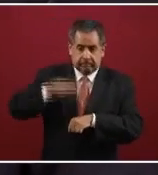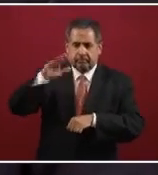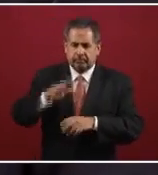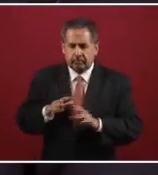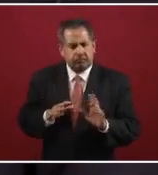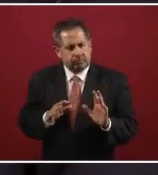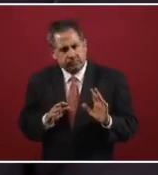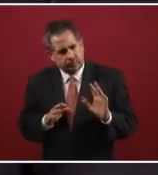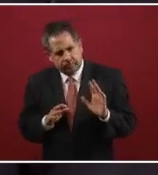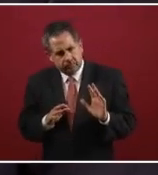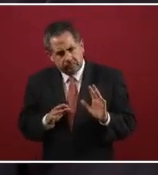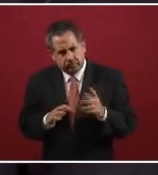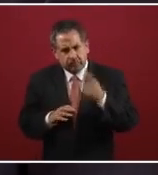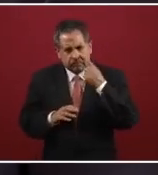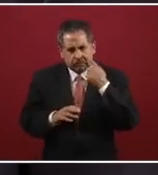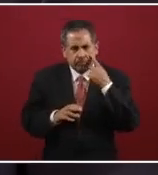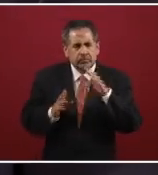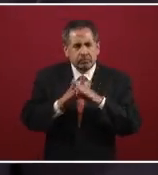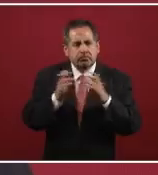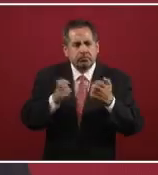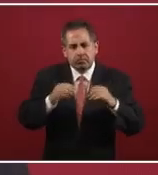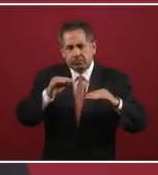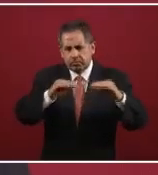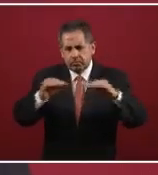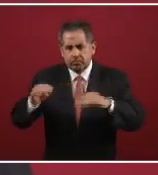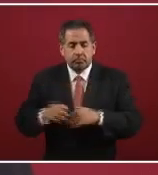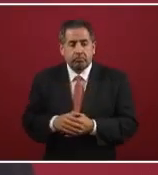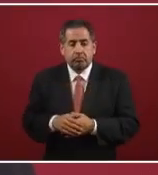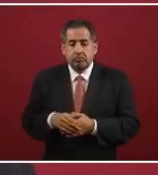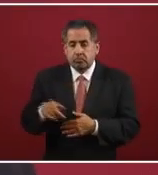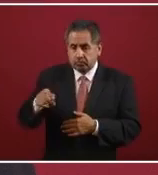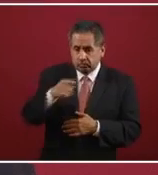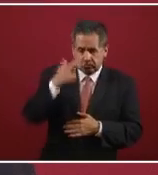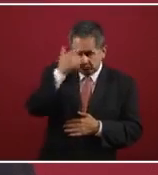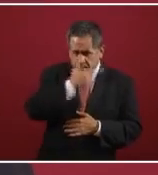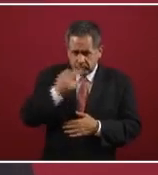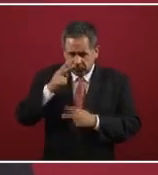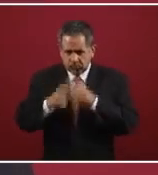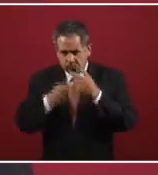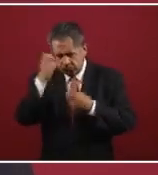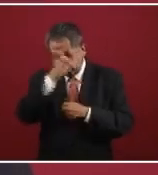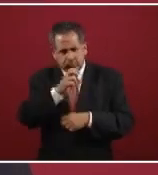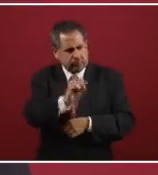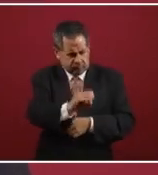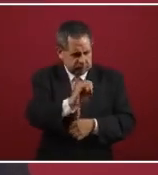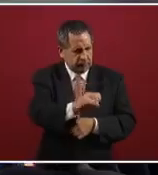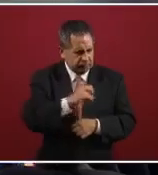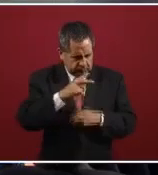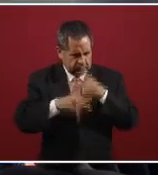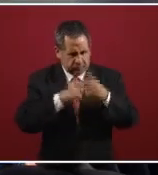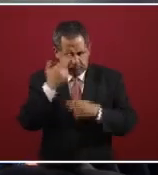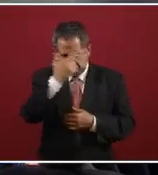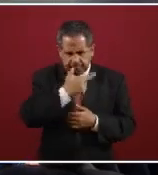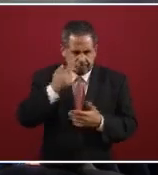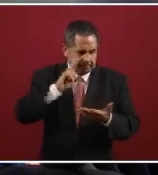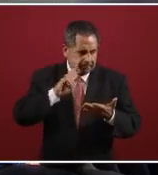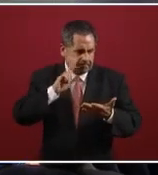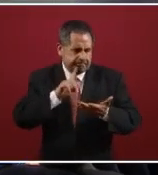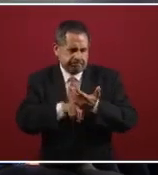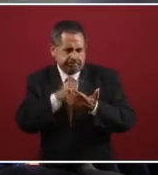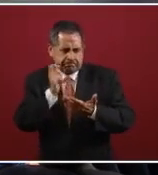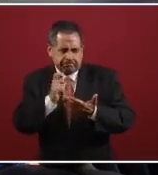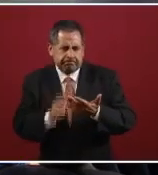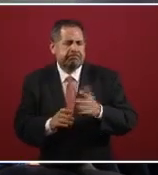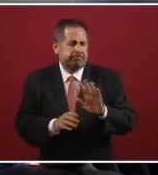ver cómo está la situación estarían dispuestos a revisar la cita se va a realizar sí sí sí sí